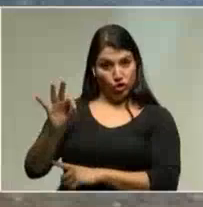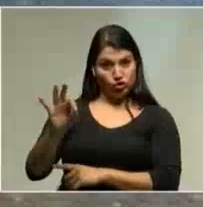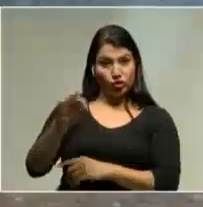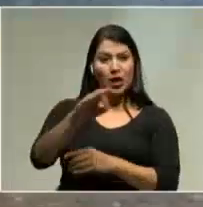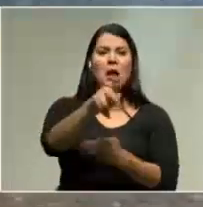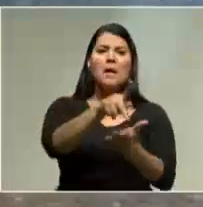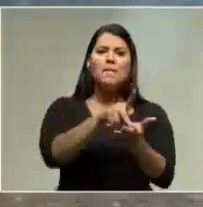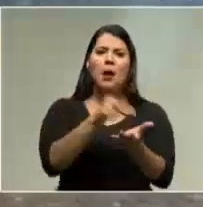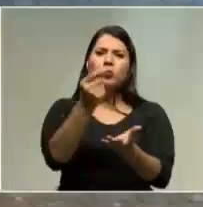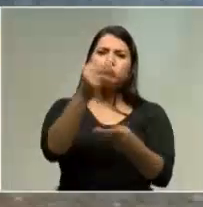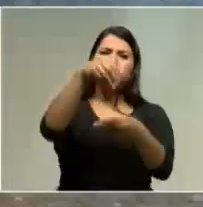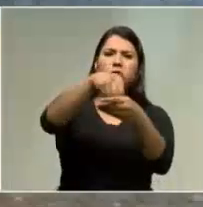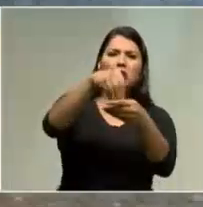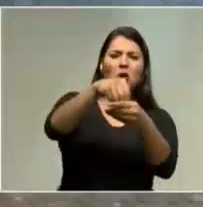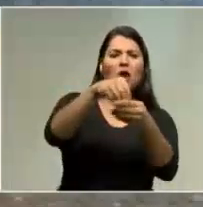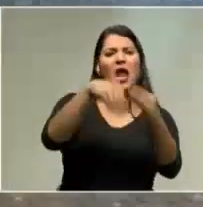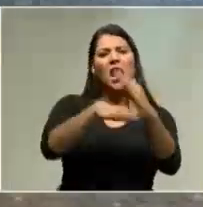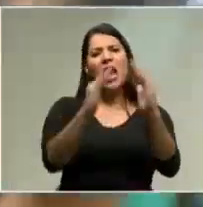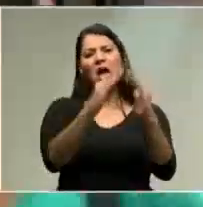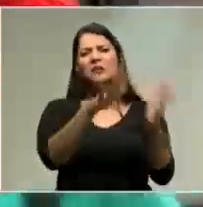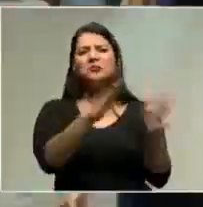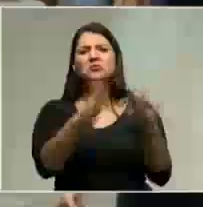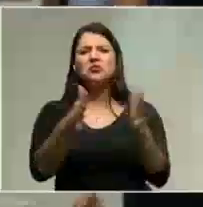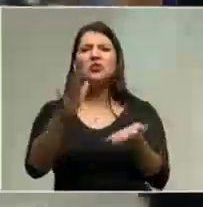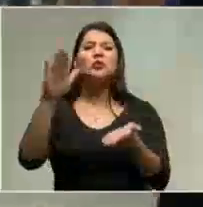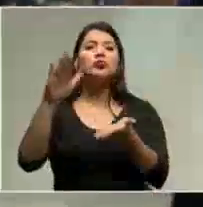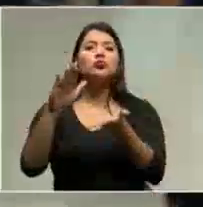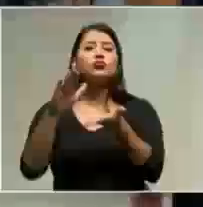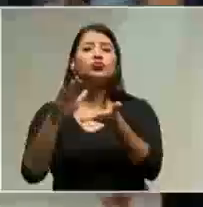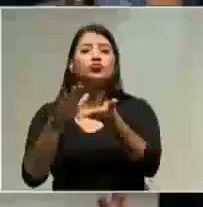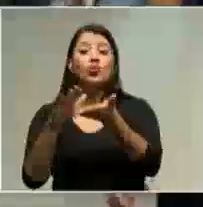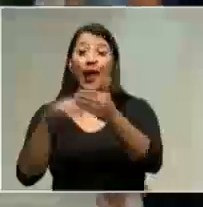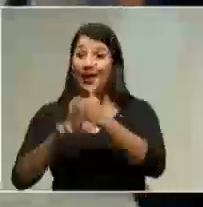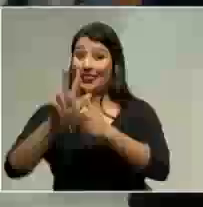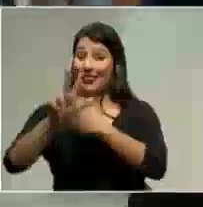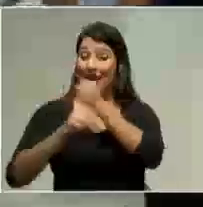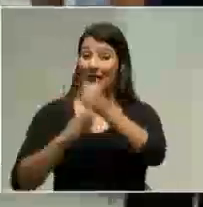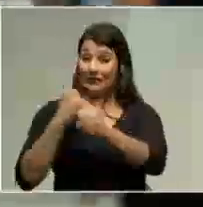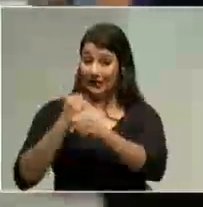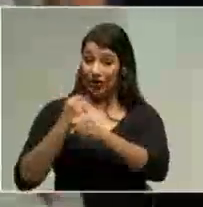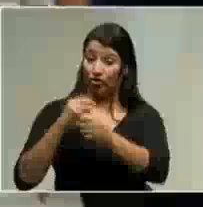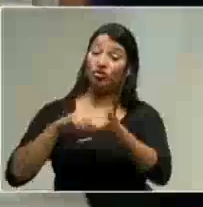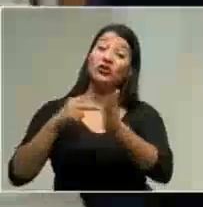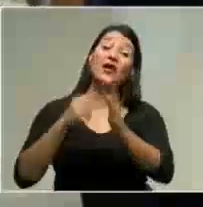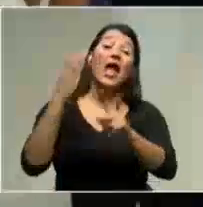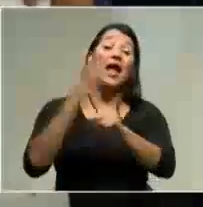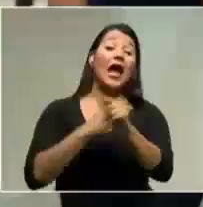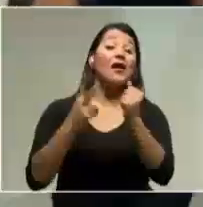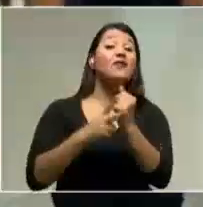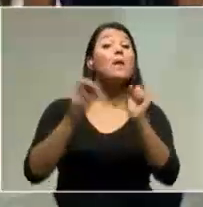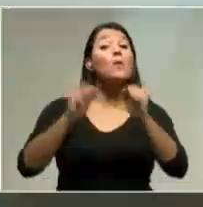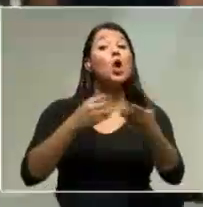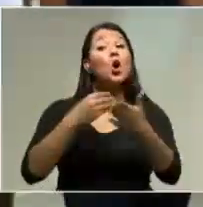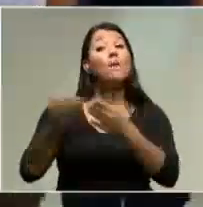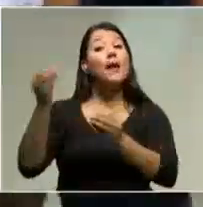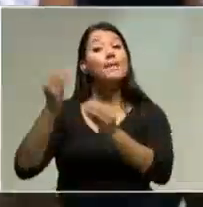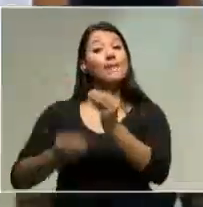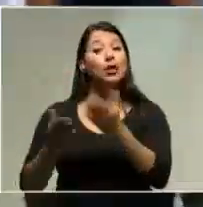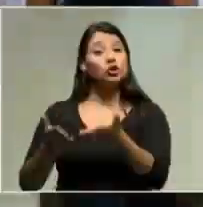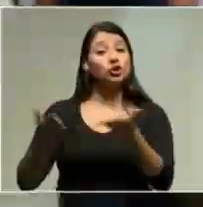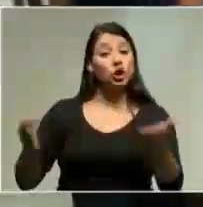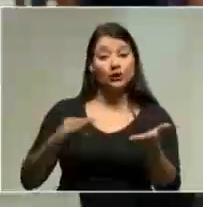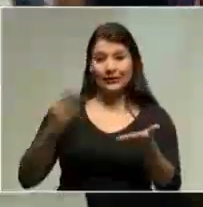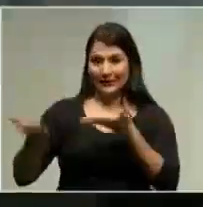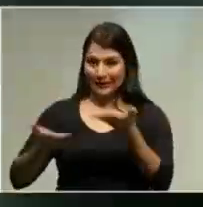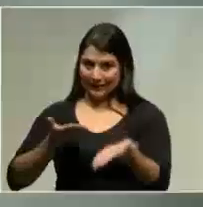promedio de los hogares se han reducido en los últimos 3 años. Es decir, cada vez se puede comprar menos bienes y servicios.